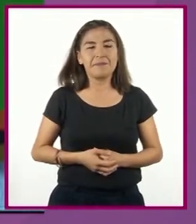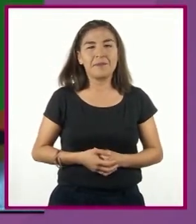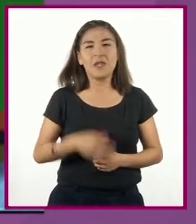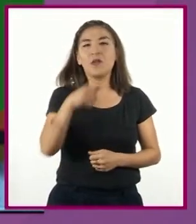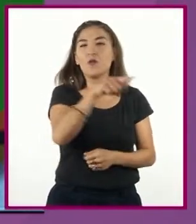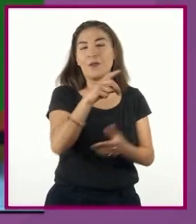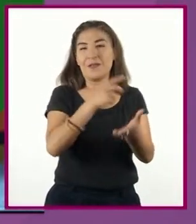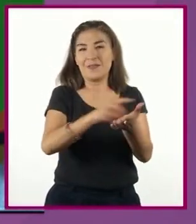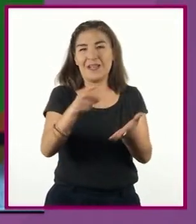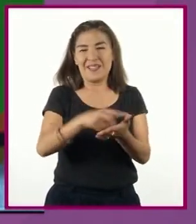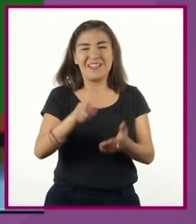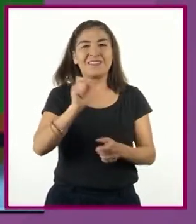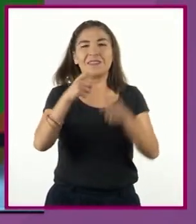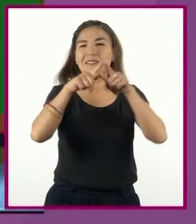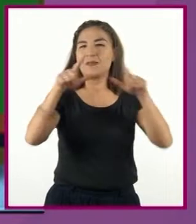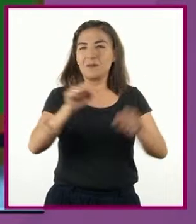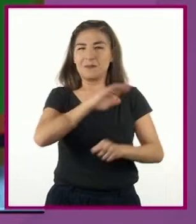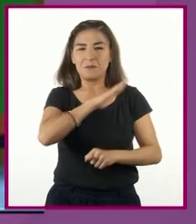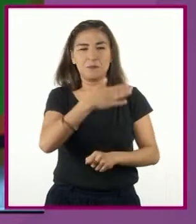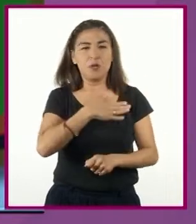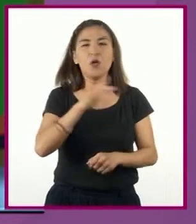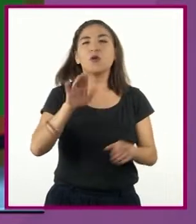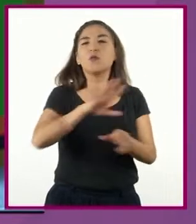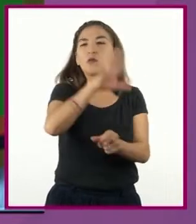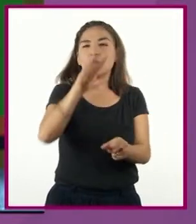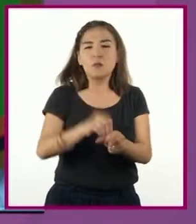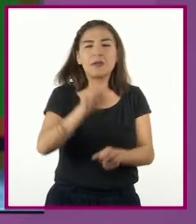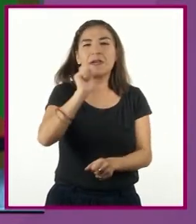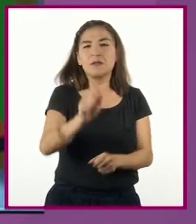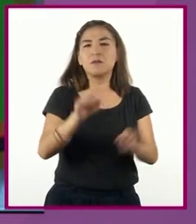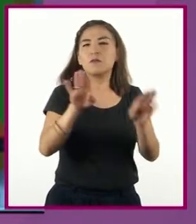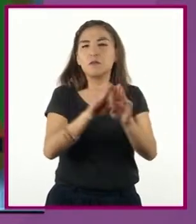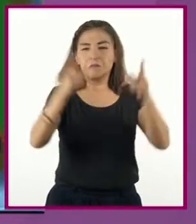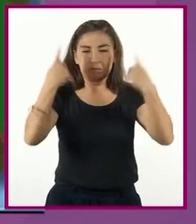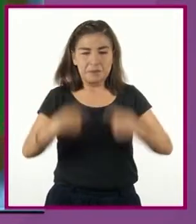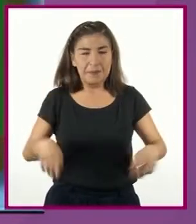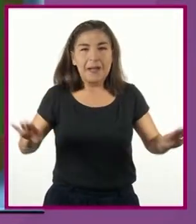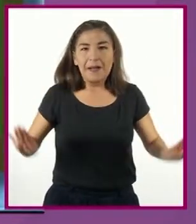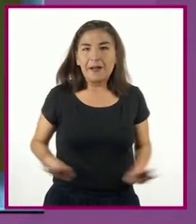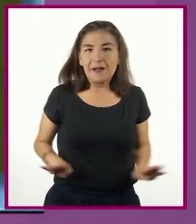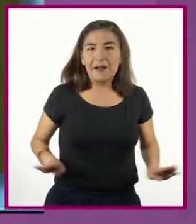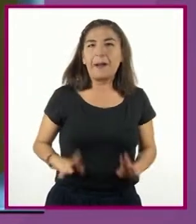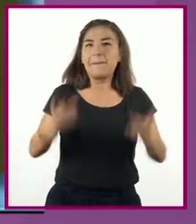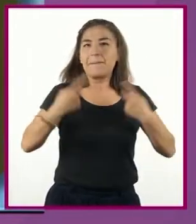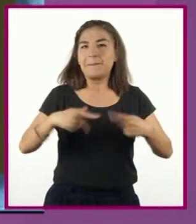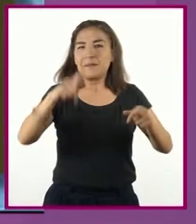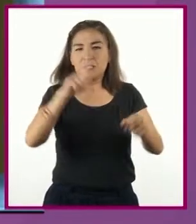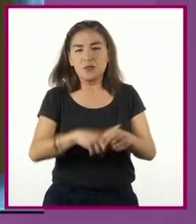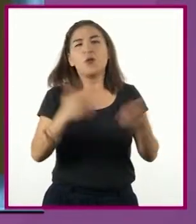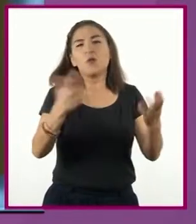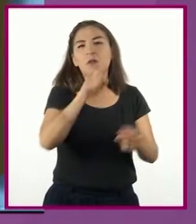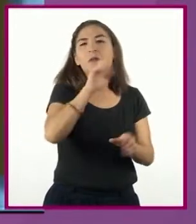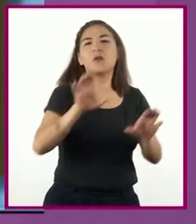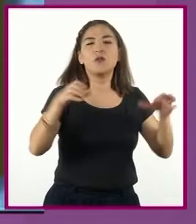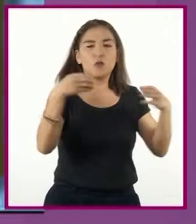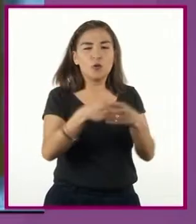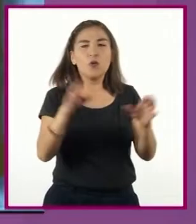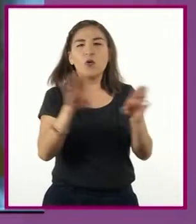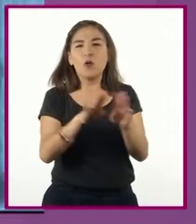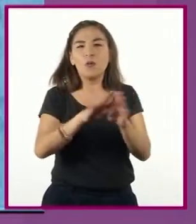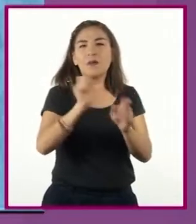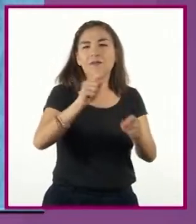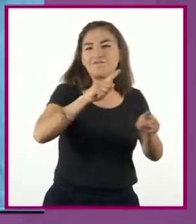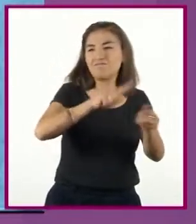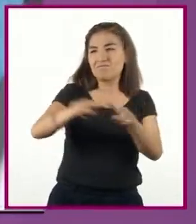Lengua Española, identidad es conjunto de rasgos propios de un individuo o de una colectividad que los caracterizan frente a los